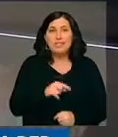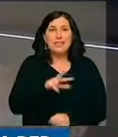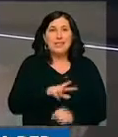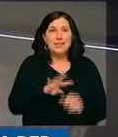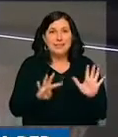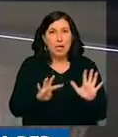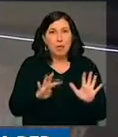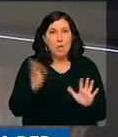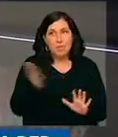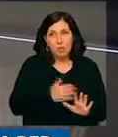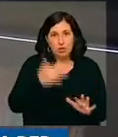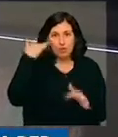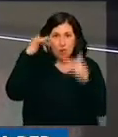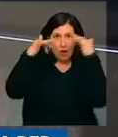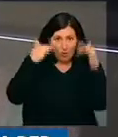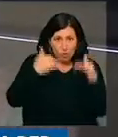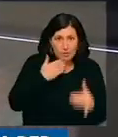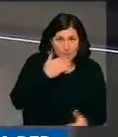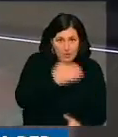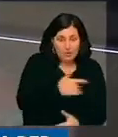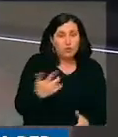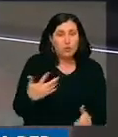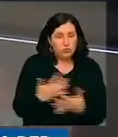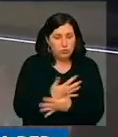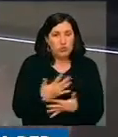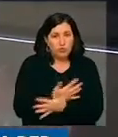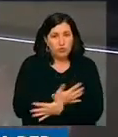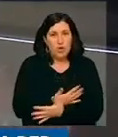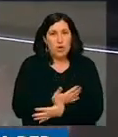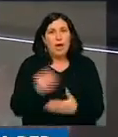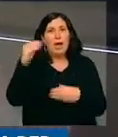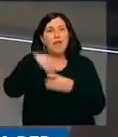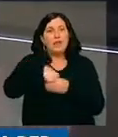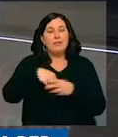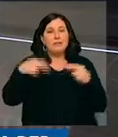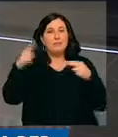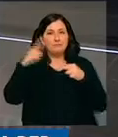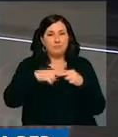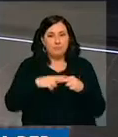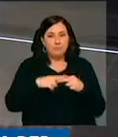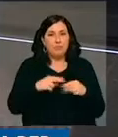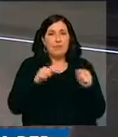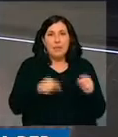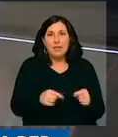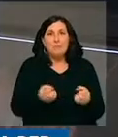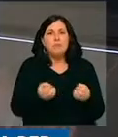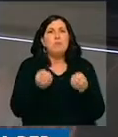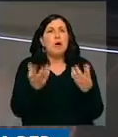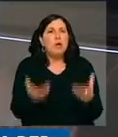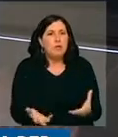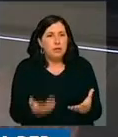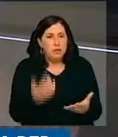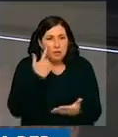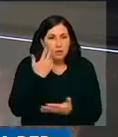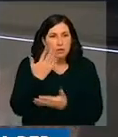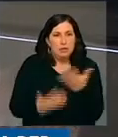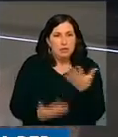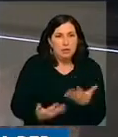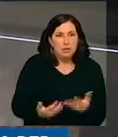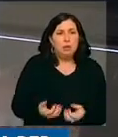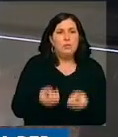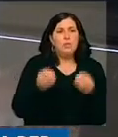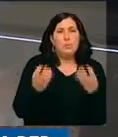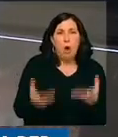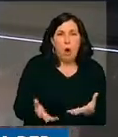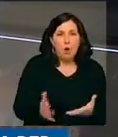de los adolescentes encuestados fueron víctimas de agresiones en la red. Y cuando se desagregan los motivos, se observa que ha sido por identidad